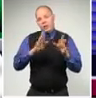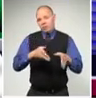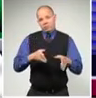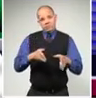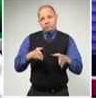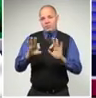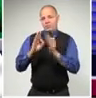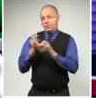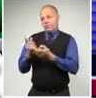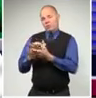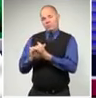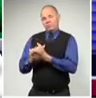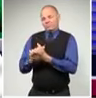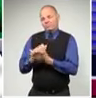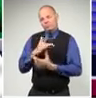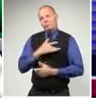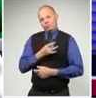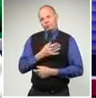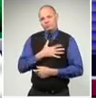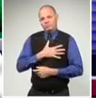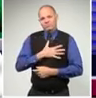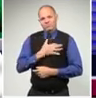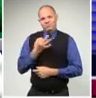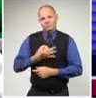amistades de esta paciente.